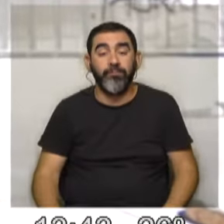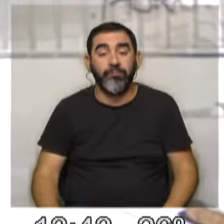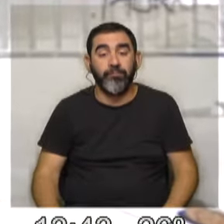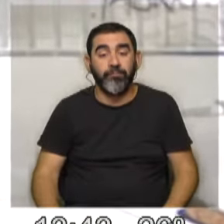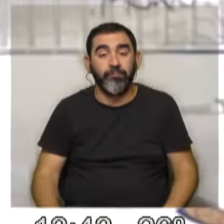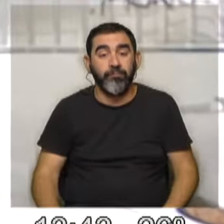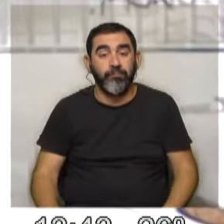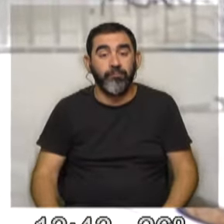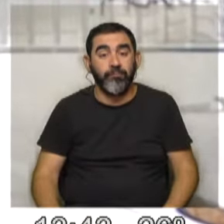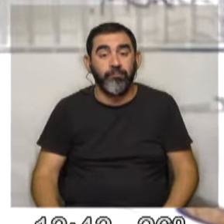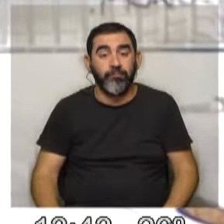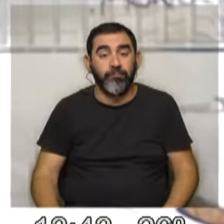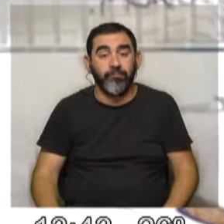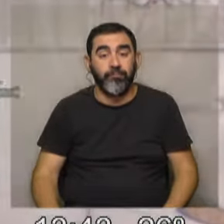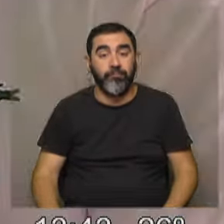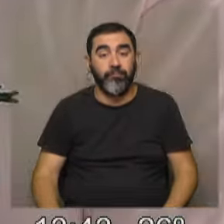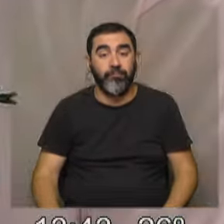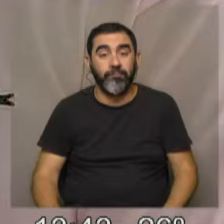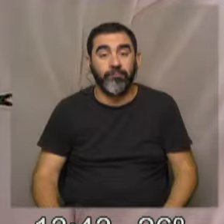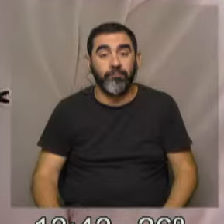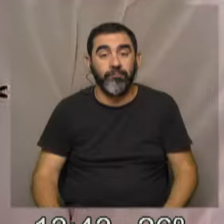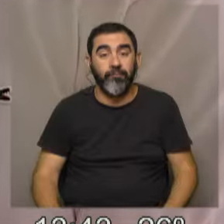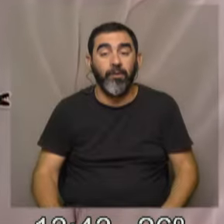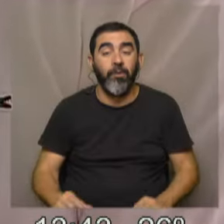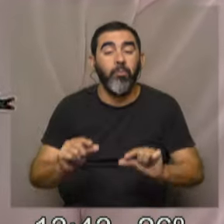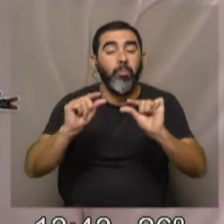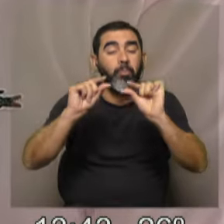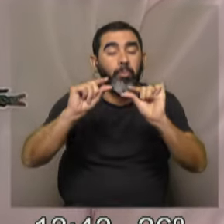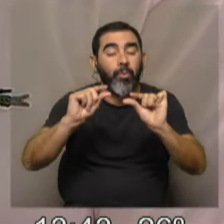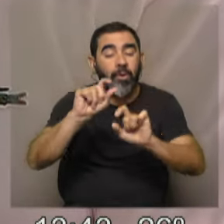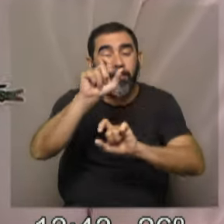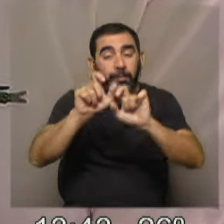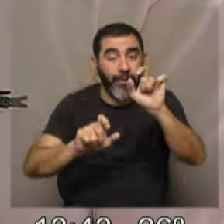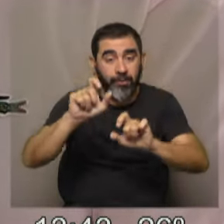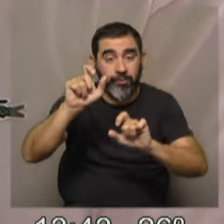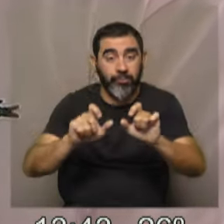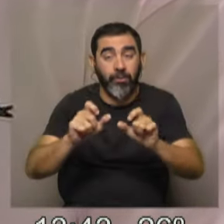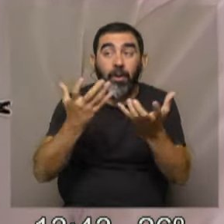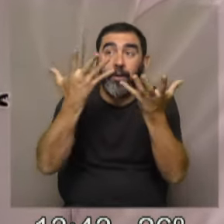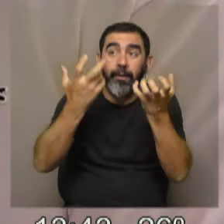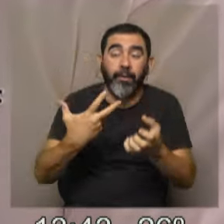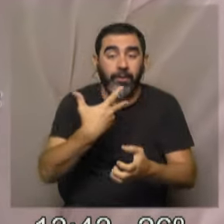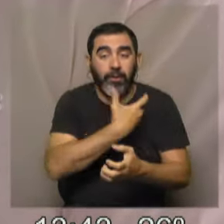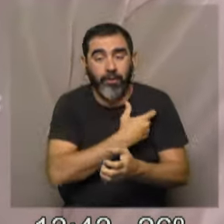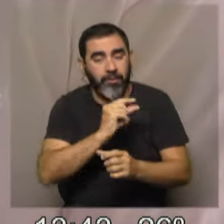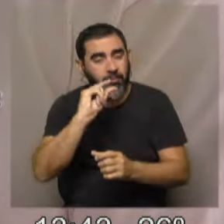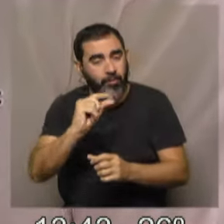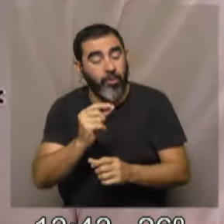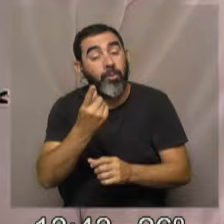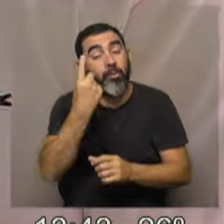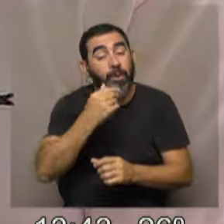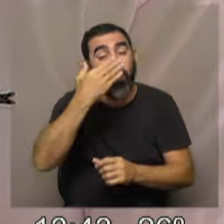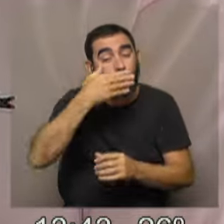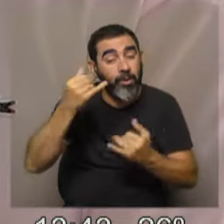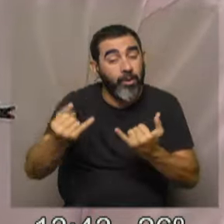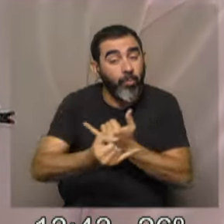La noticia en realidad es que, bueno, que hemos tenido muy poca cantidad de personas que se quieren vacunar. Pero en estos